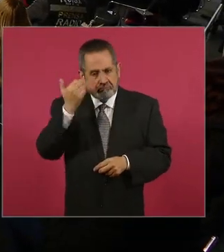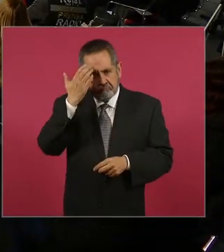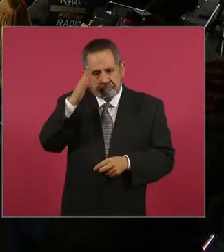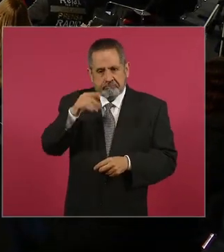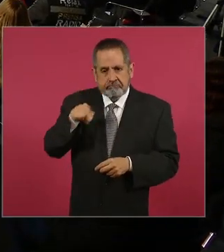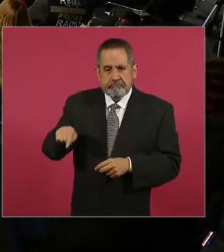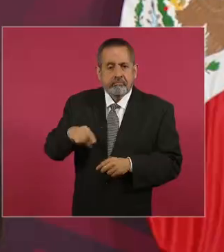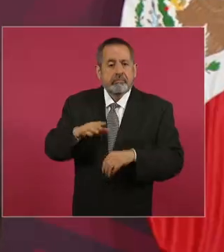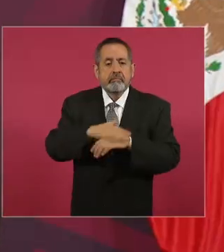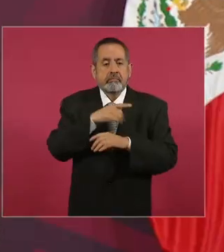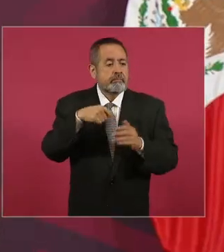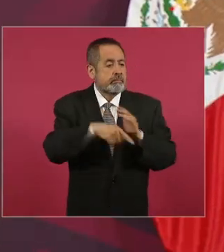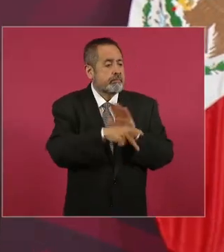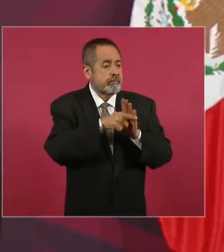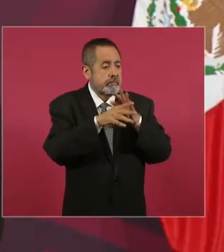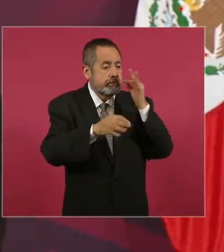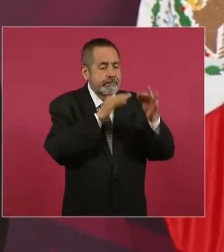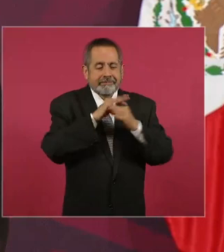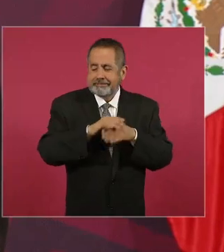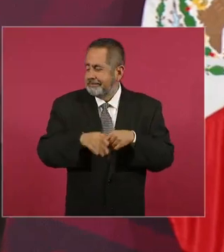porque los medios de información andan